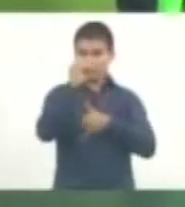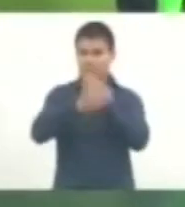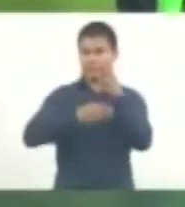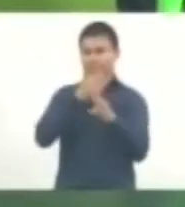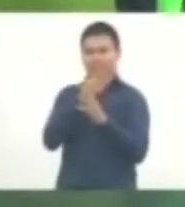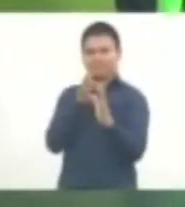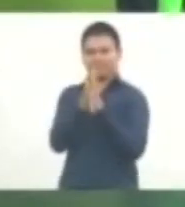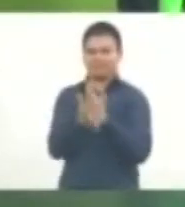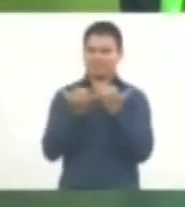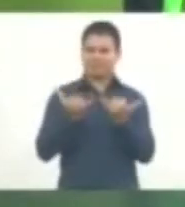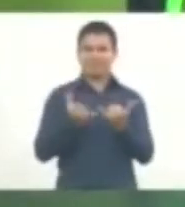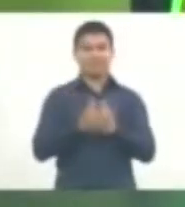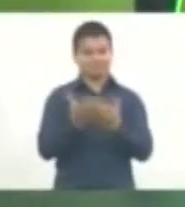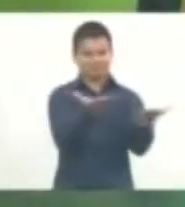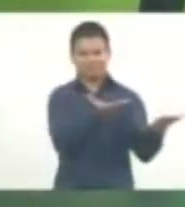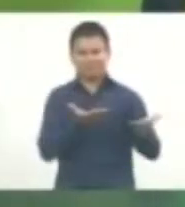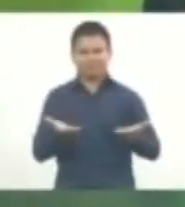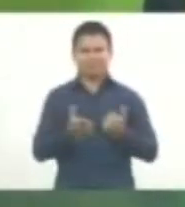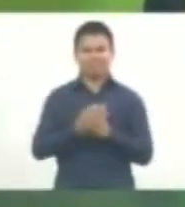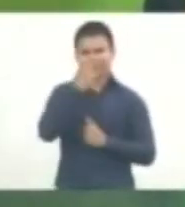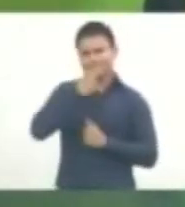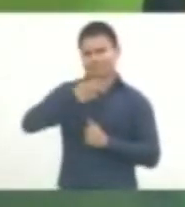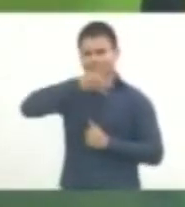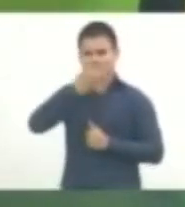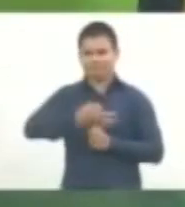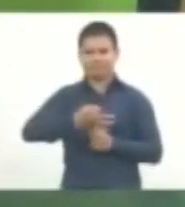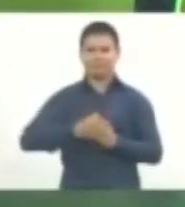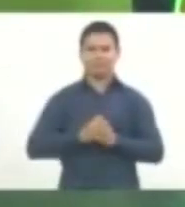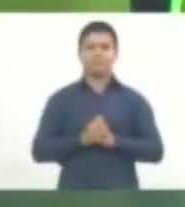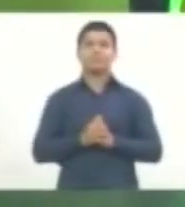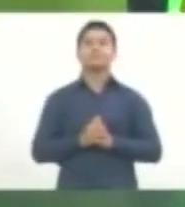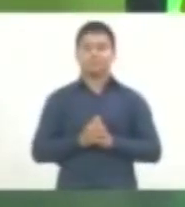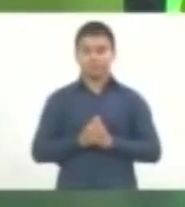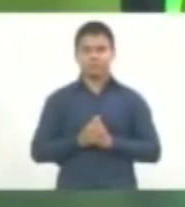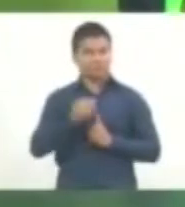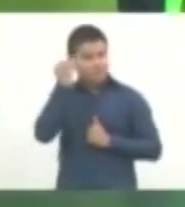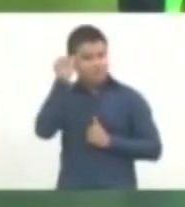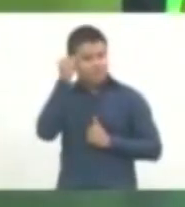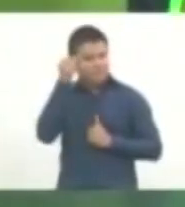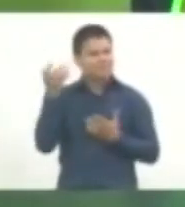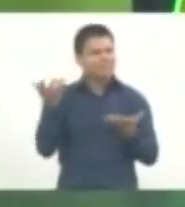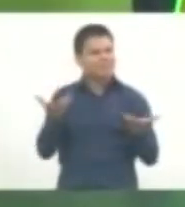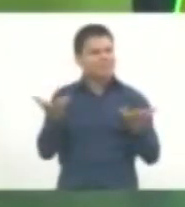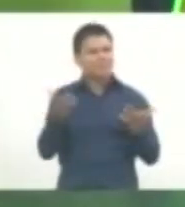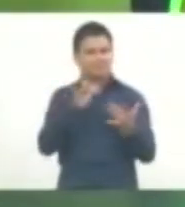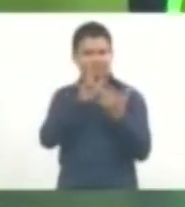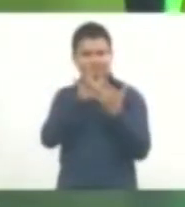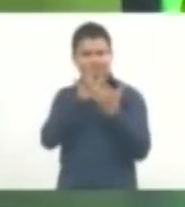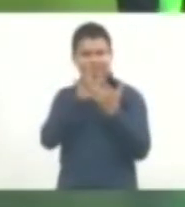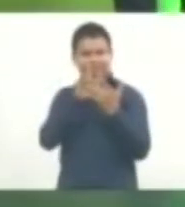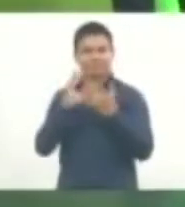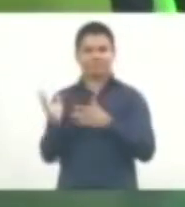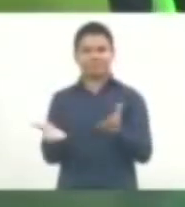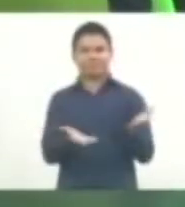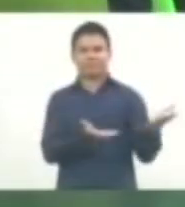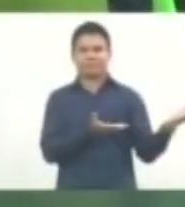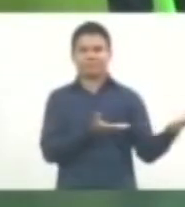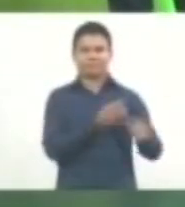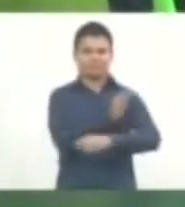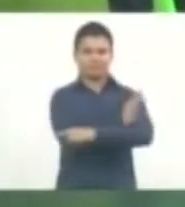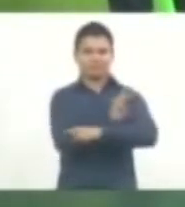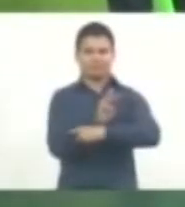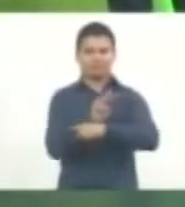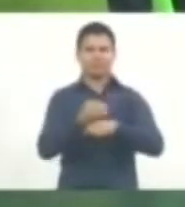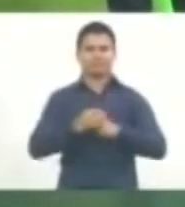y ahora. Bienvenidos a nuestro compromiso con la verdad. Como siempre, recuerden que estamos en nuestro canal Aliados,